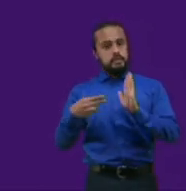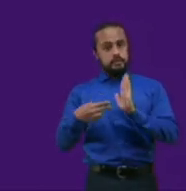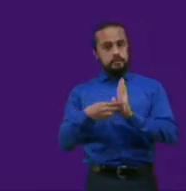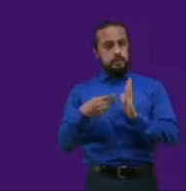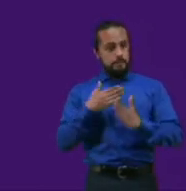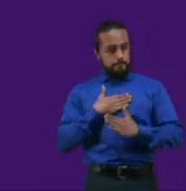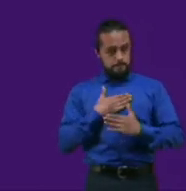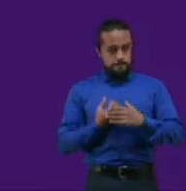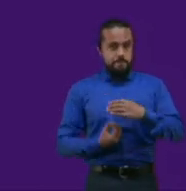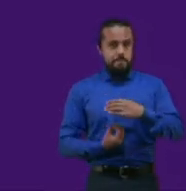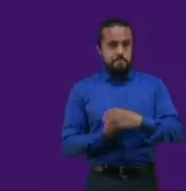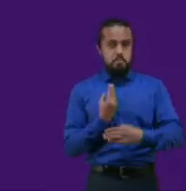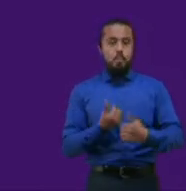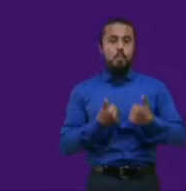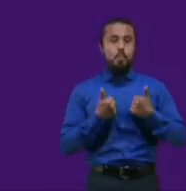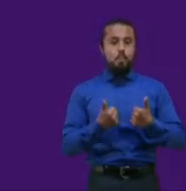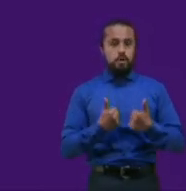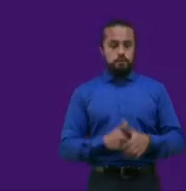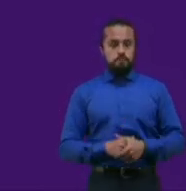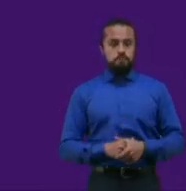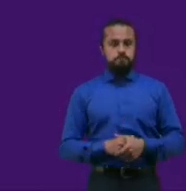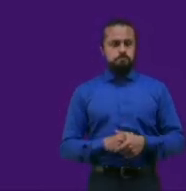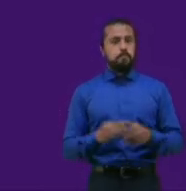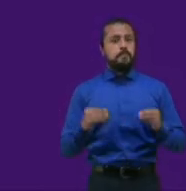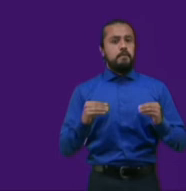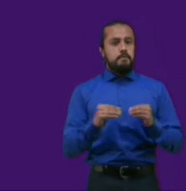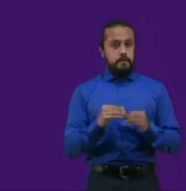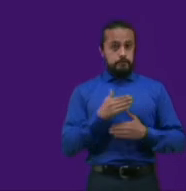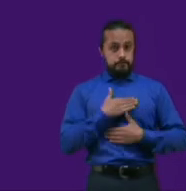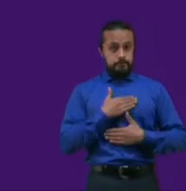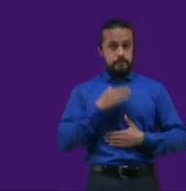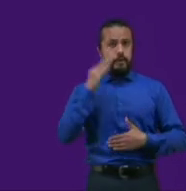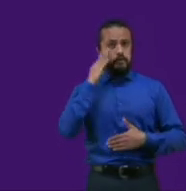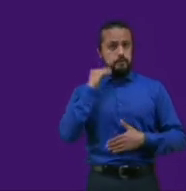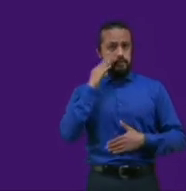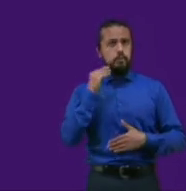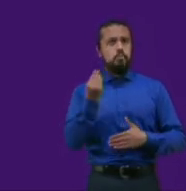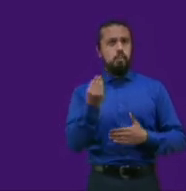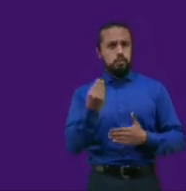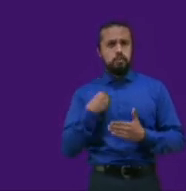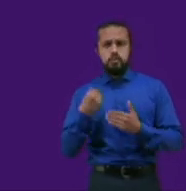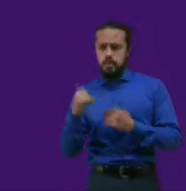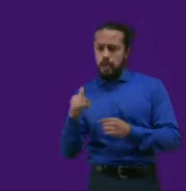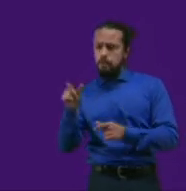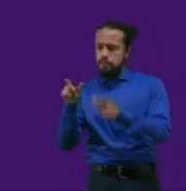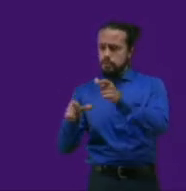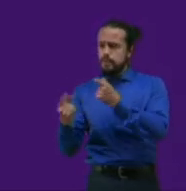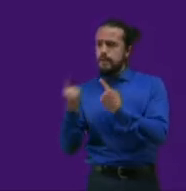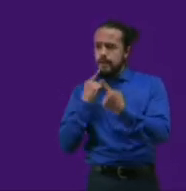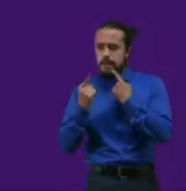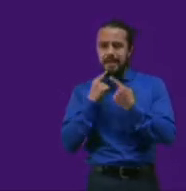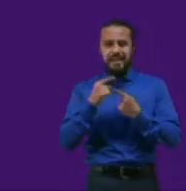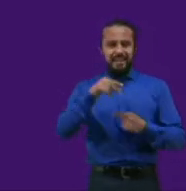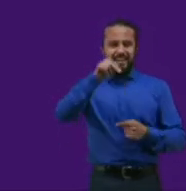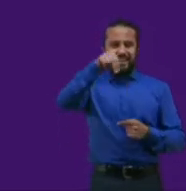producto. Y yo lo digo por experiencia, he visto muchos emprendedores, por ejemplo, que ese concepto de NPS